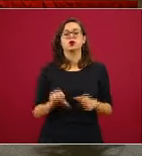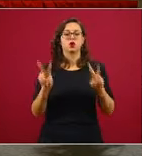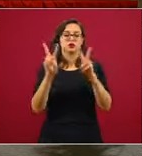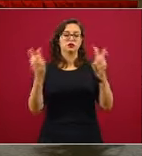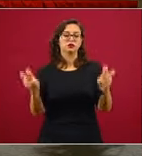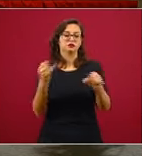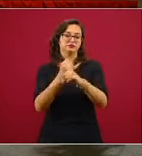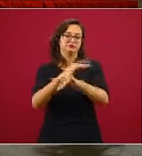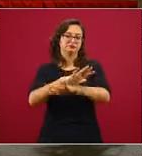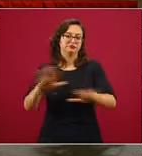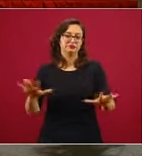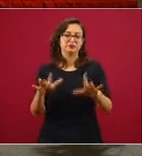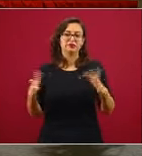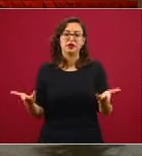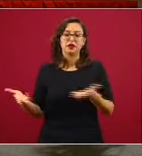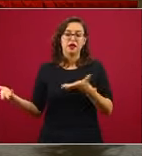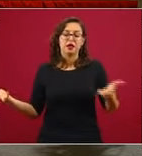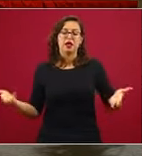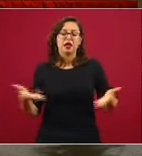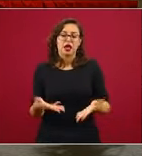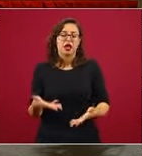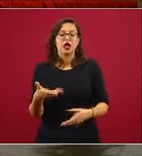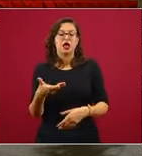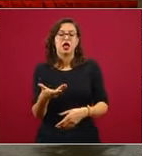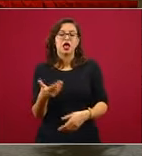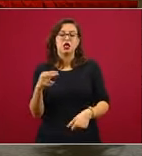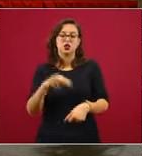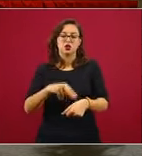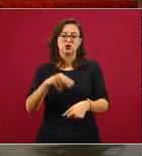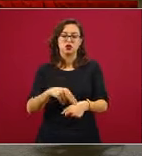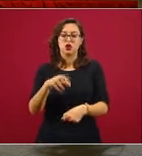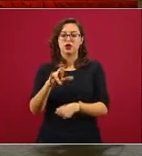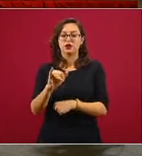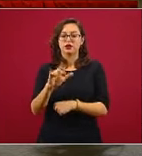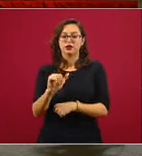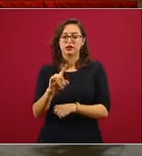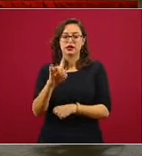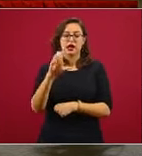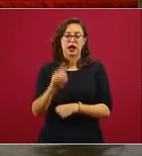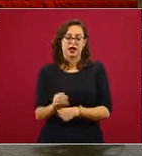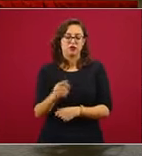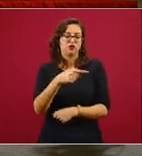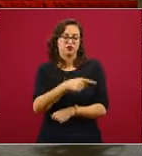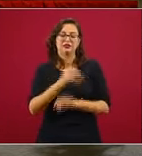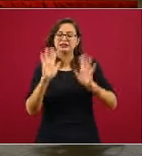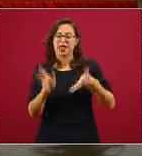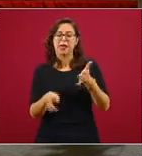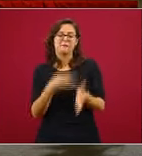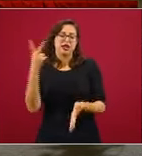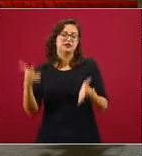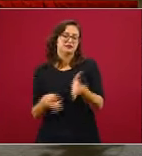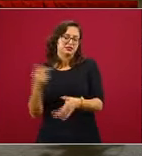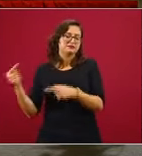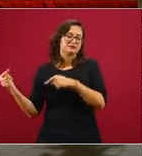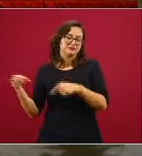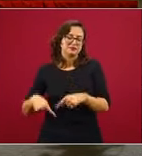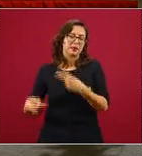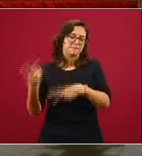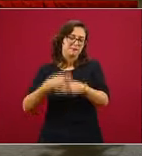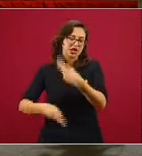y aprovecho a presentar al doctor Ricardo Cortés Alcalá. Ya lo conocen ustedes, nos ha acompañado muchas veces en estas